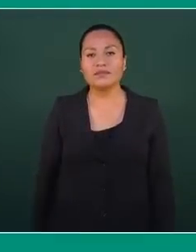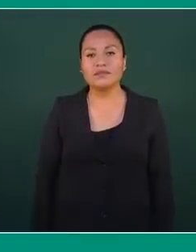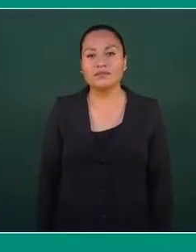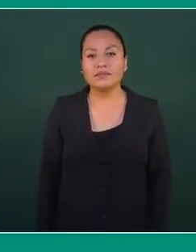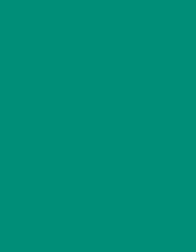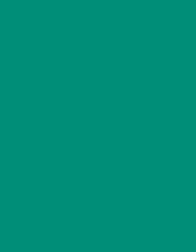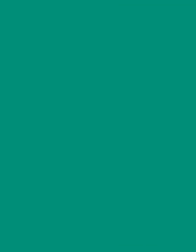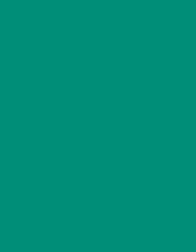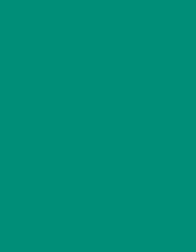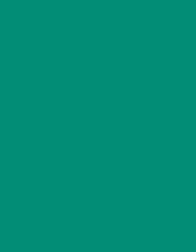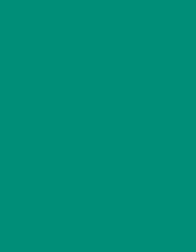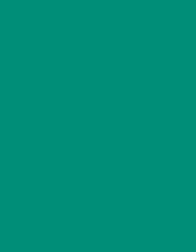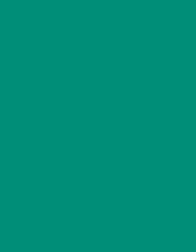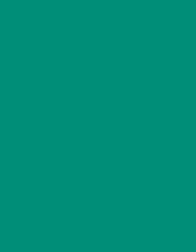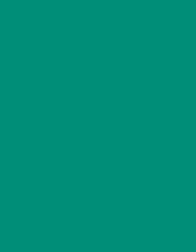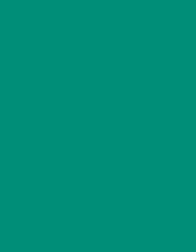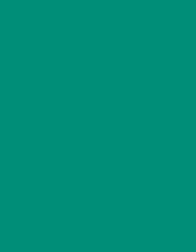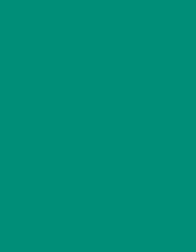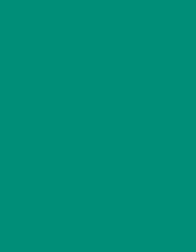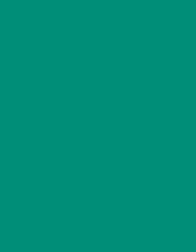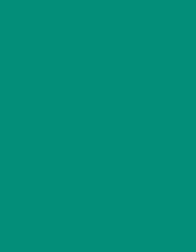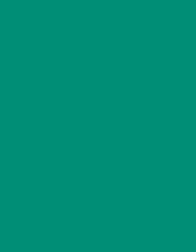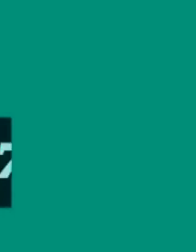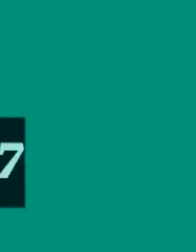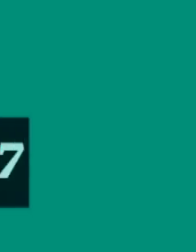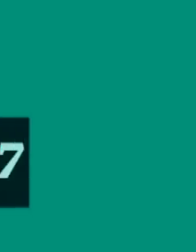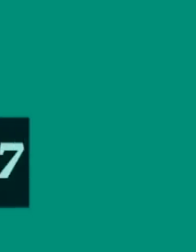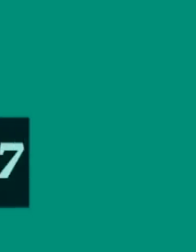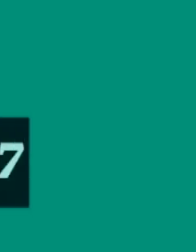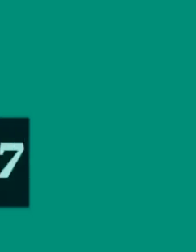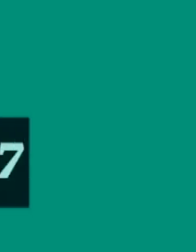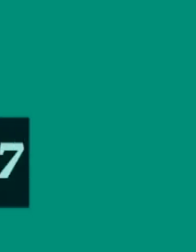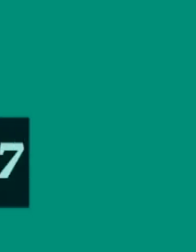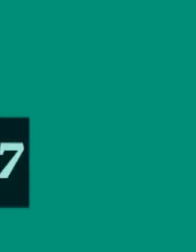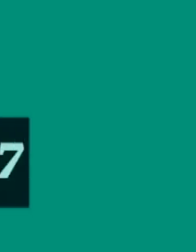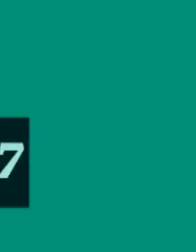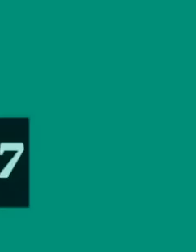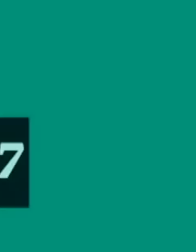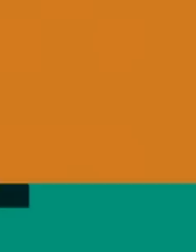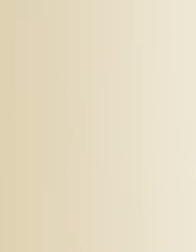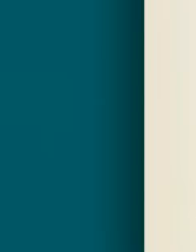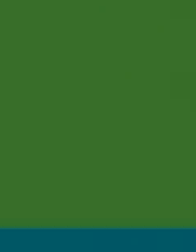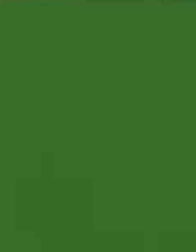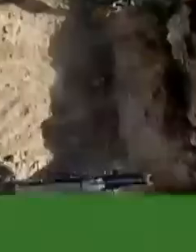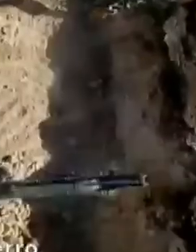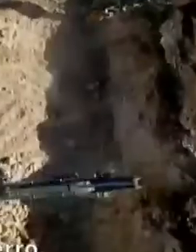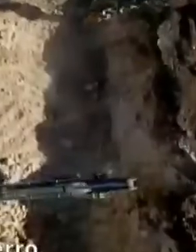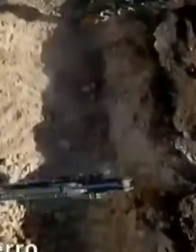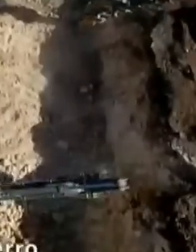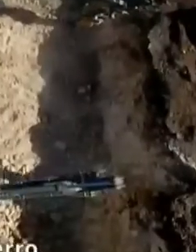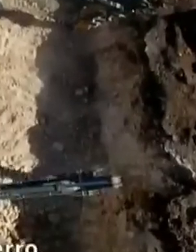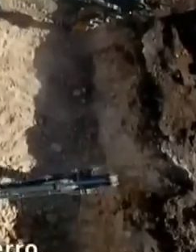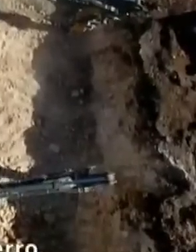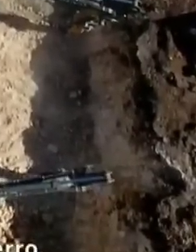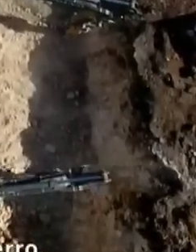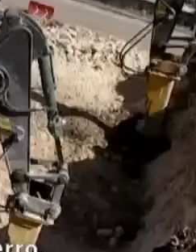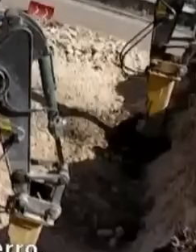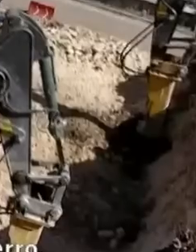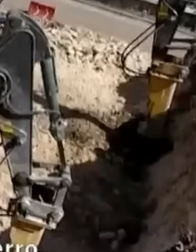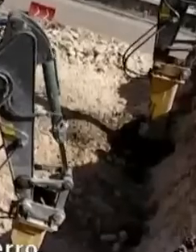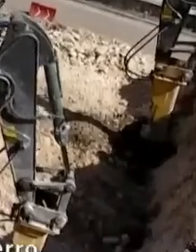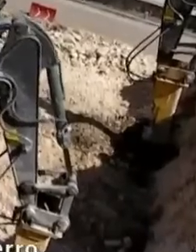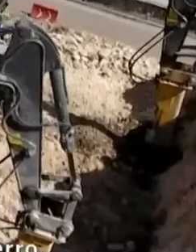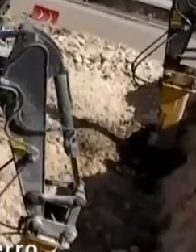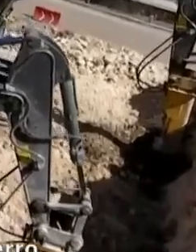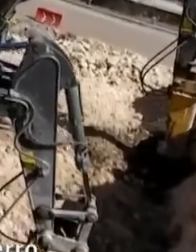Tren Maya, reporte de avances. Semana 46 de 157. En el tramo 1, avanzamos en los